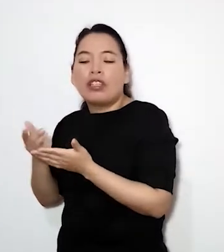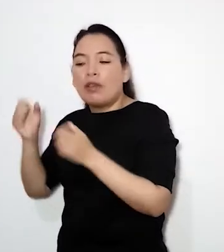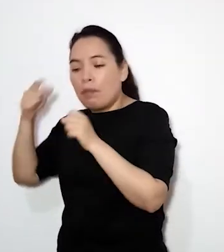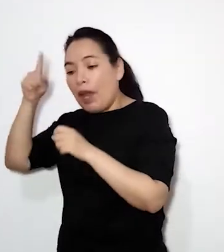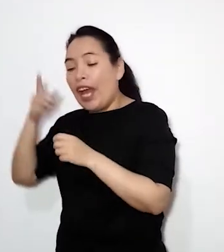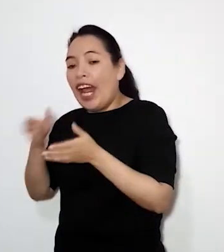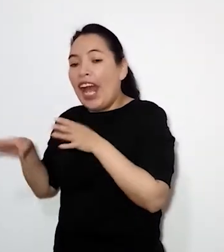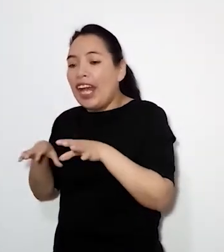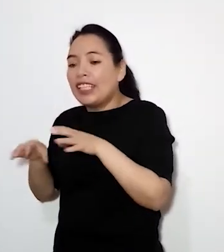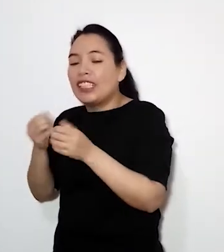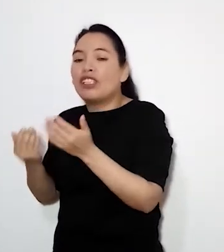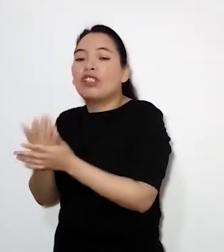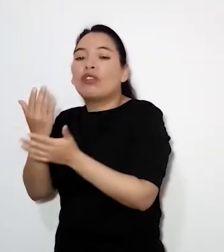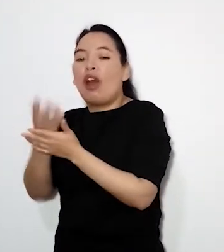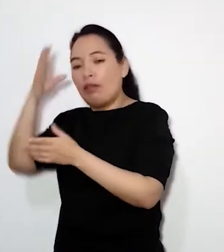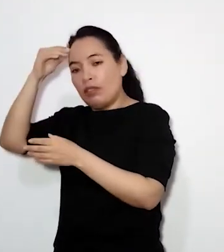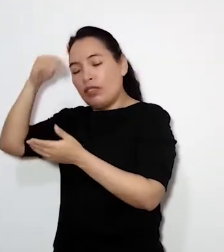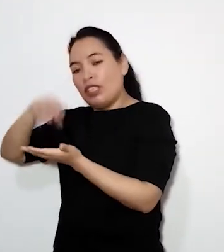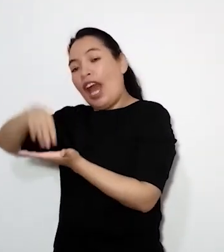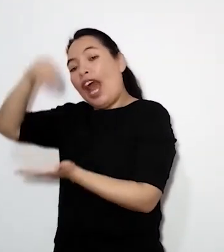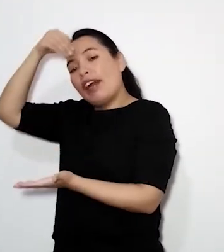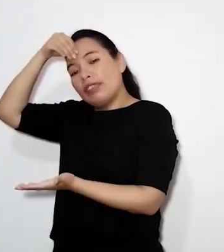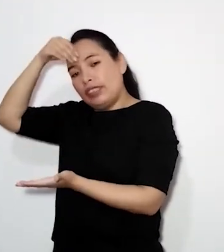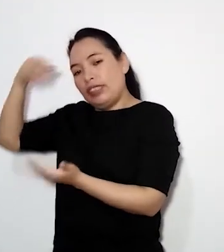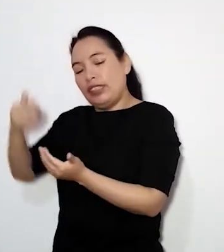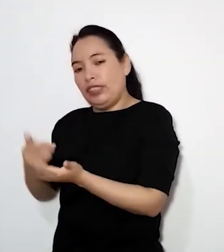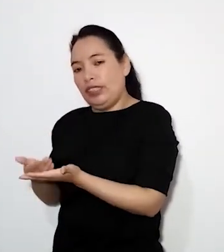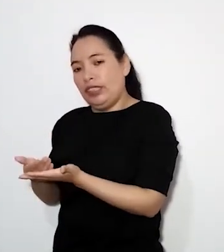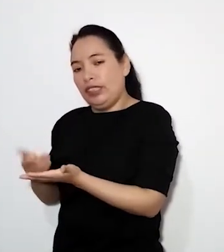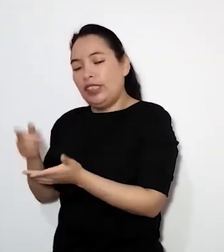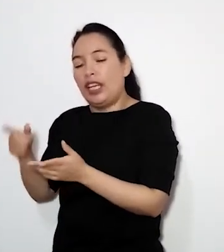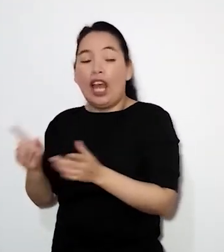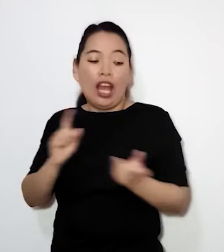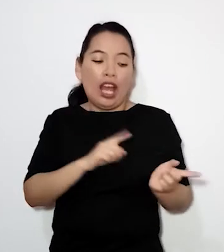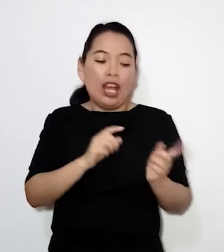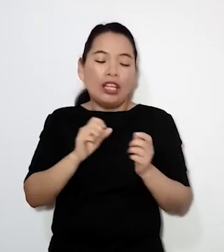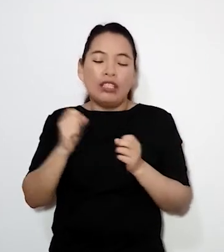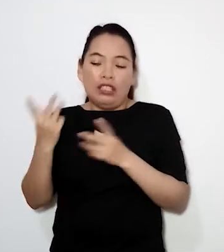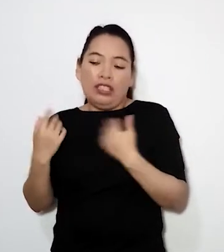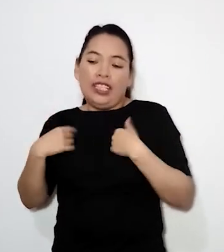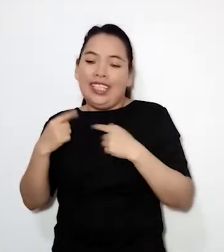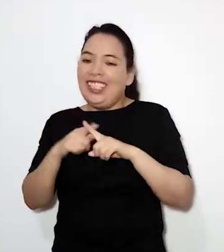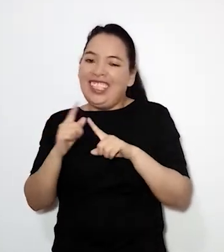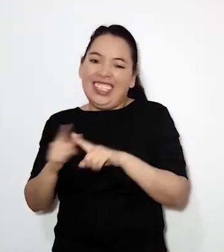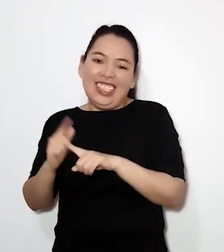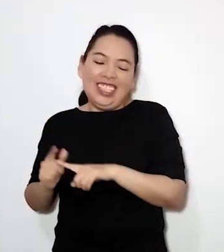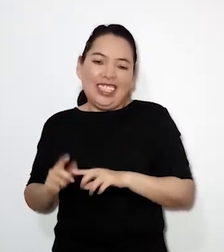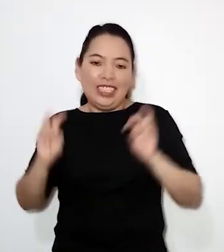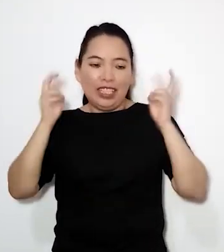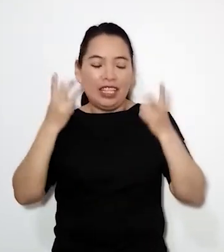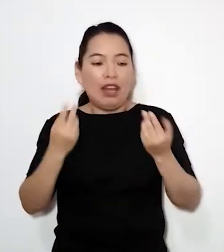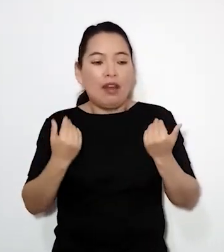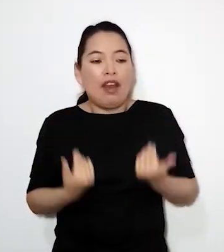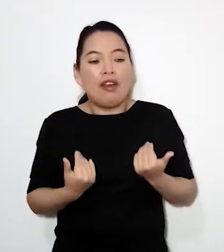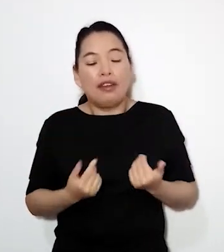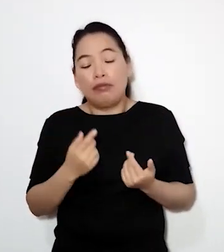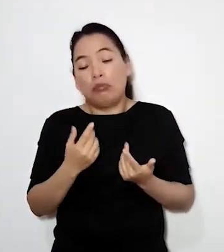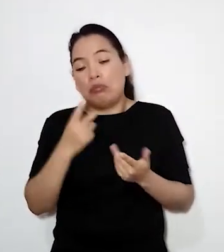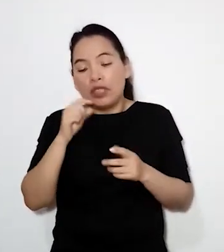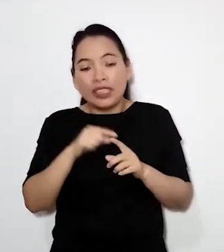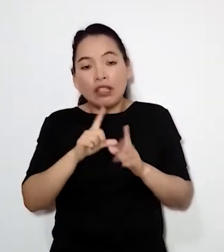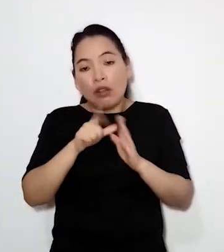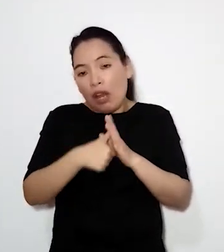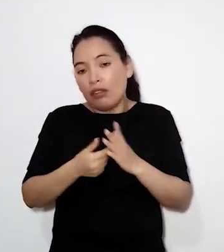todas. Esto incluye muchísimas cosas, después en el espacio para preguntas podemos profundizar, pero básicamente se